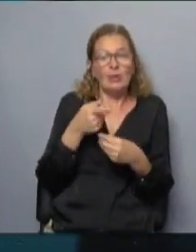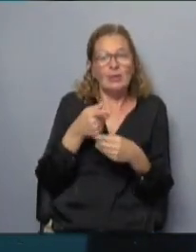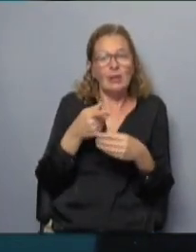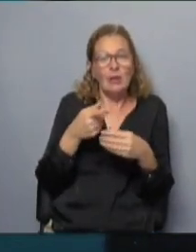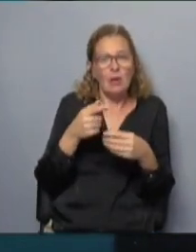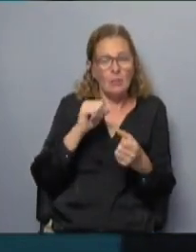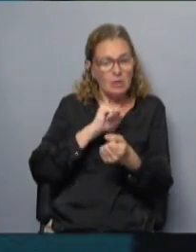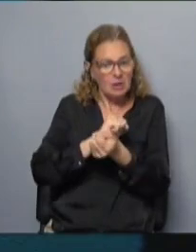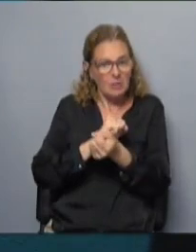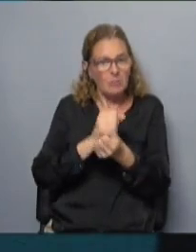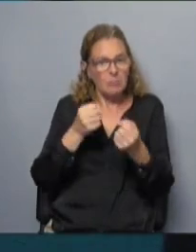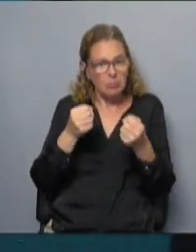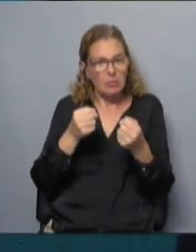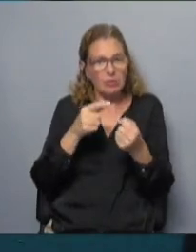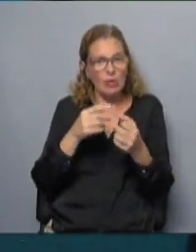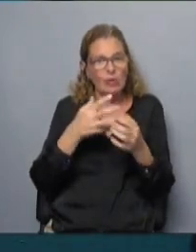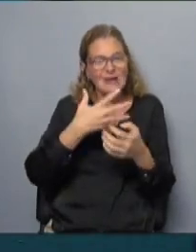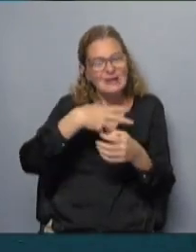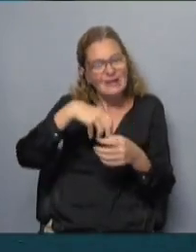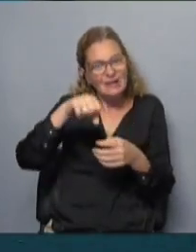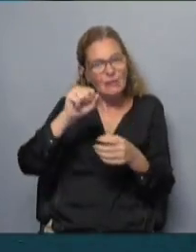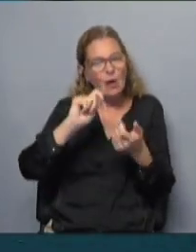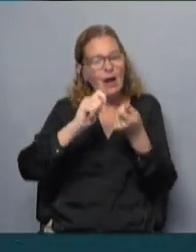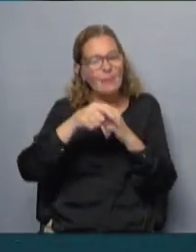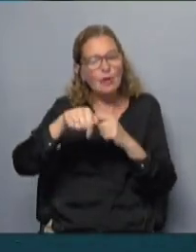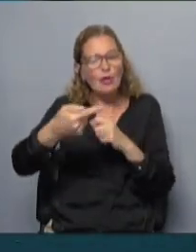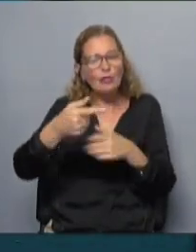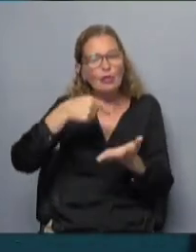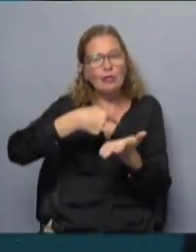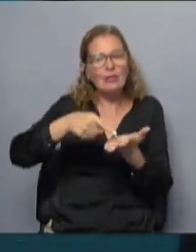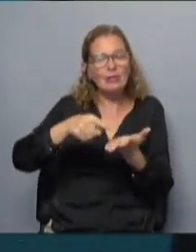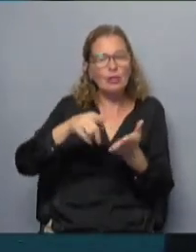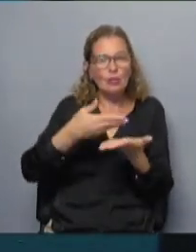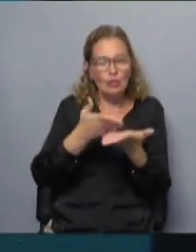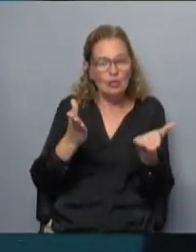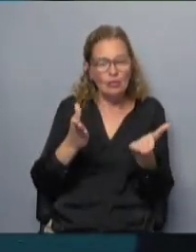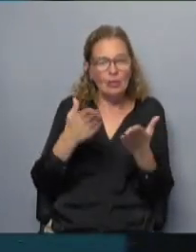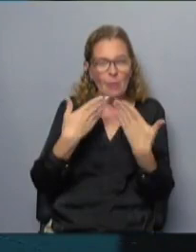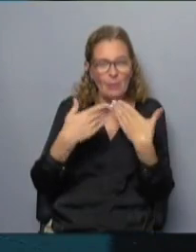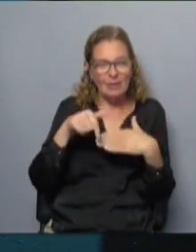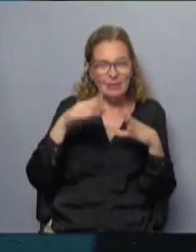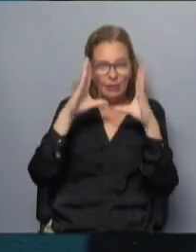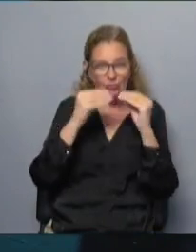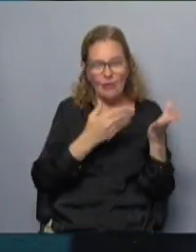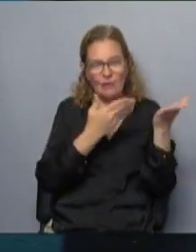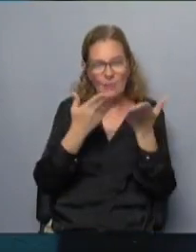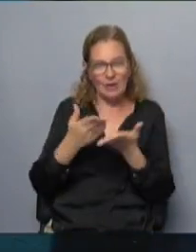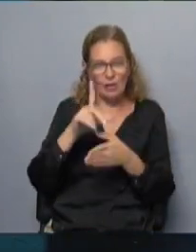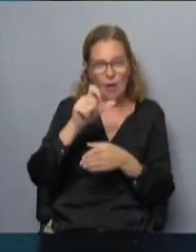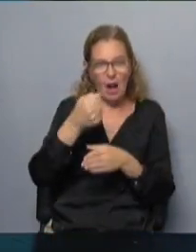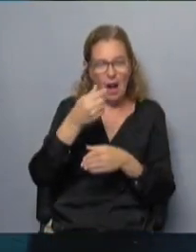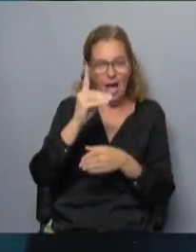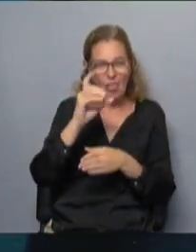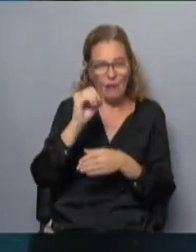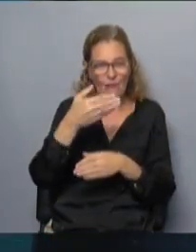exitoso de punta de rieles no se llevó adelante en otros centros de todo eso estaremos hablando esta noche bienvenidas bienvenidos así